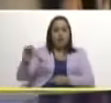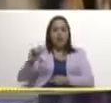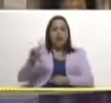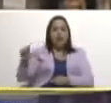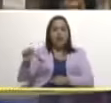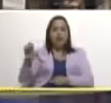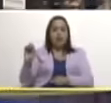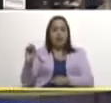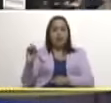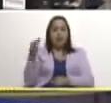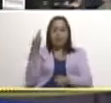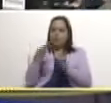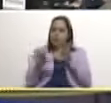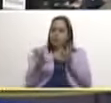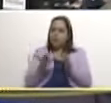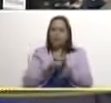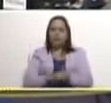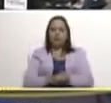afortunadamente.